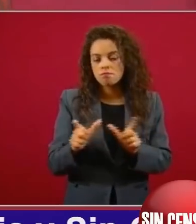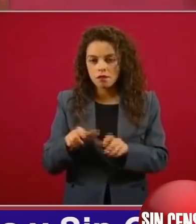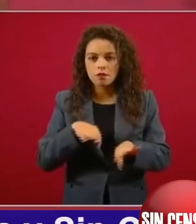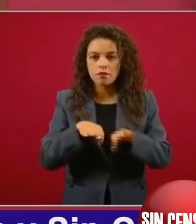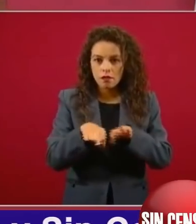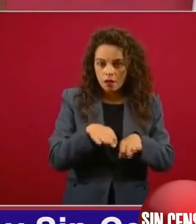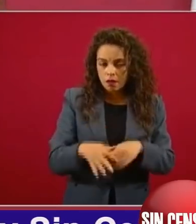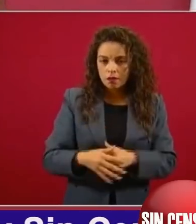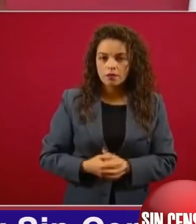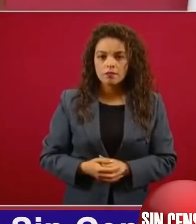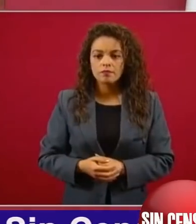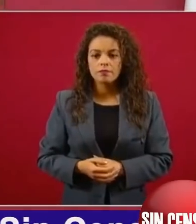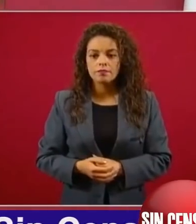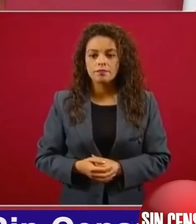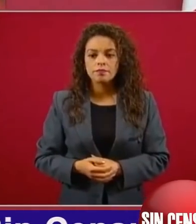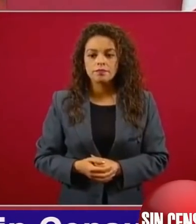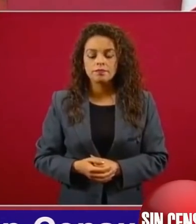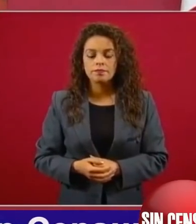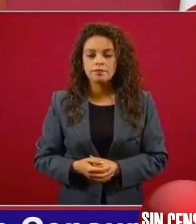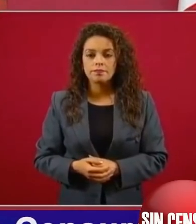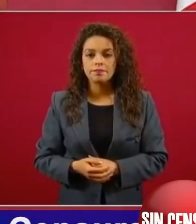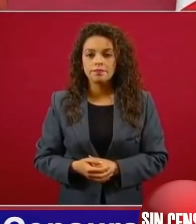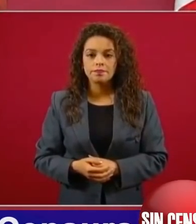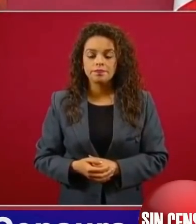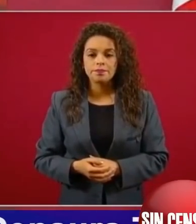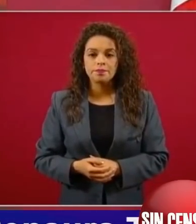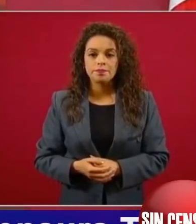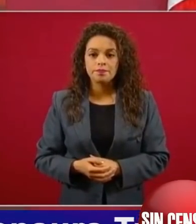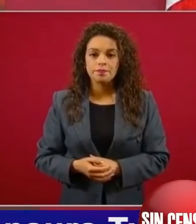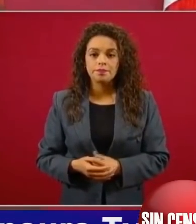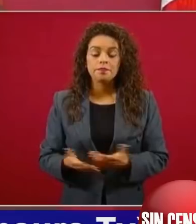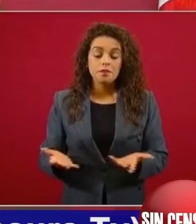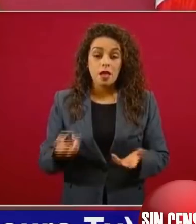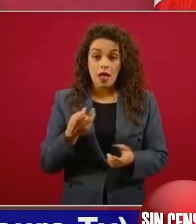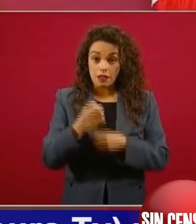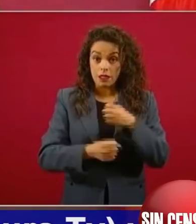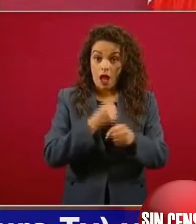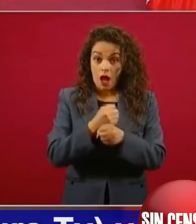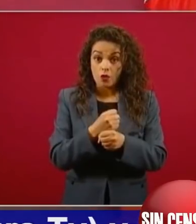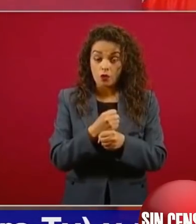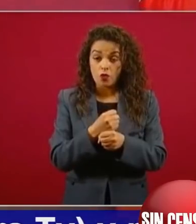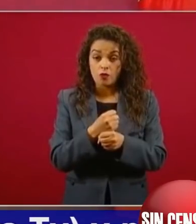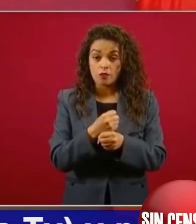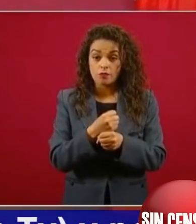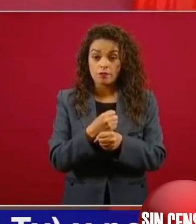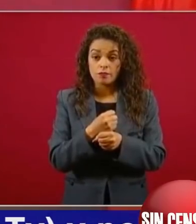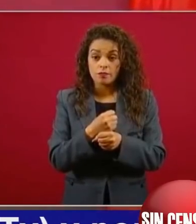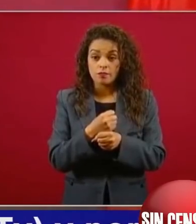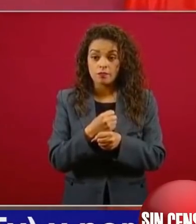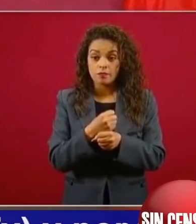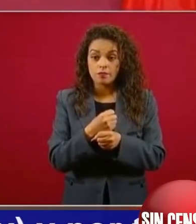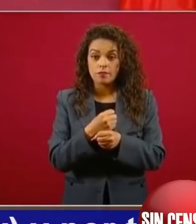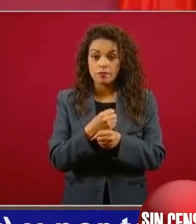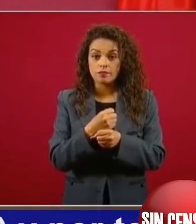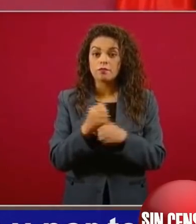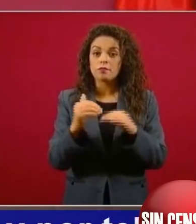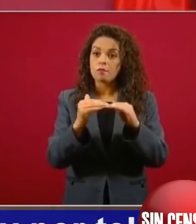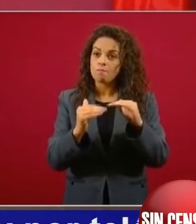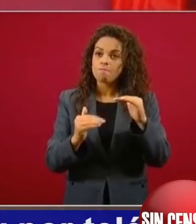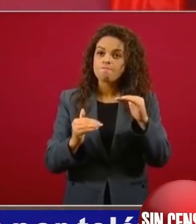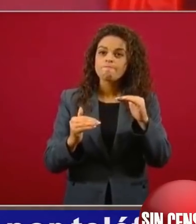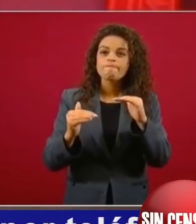y vamos a llegar este año, de acuerdo al programa, a